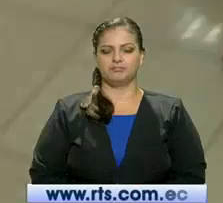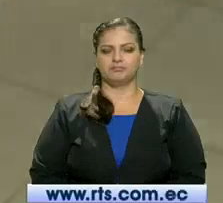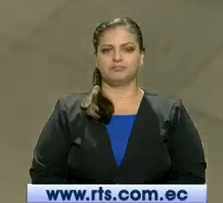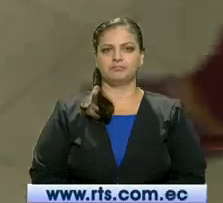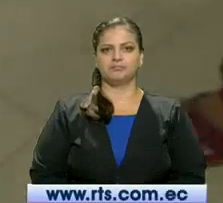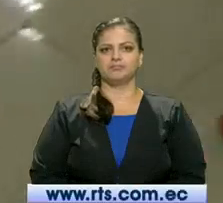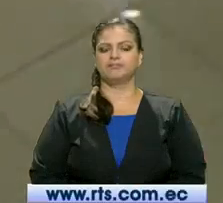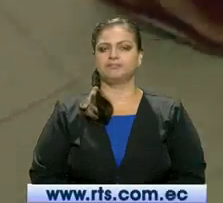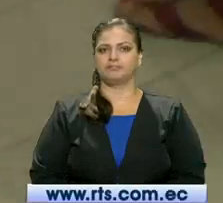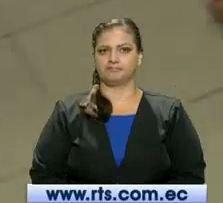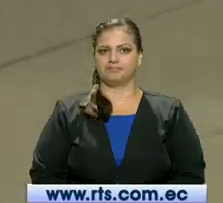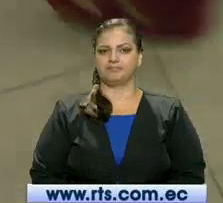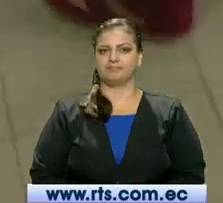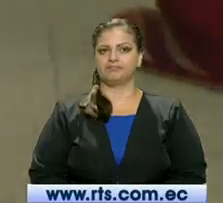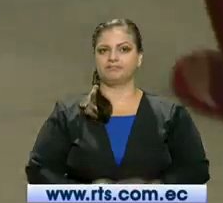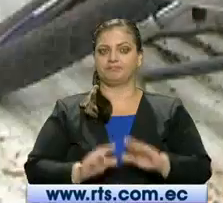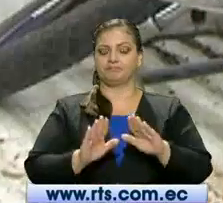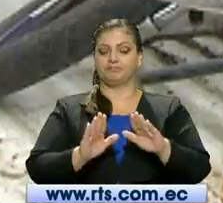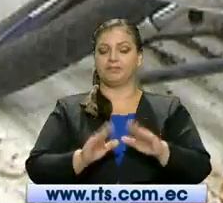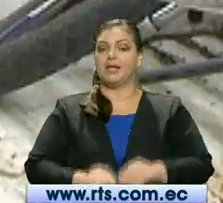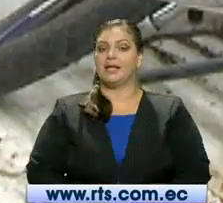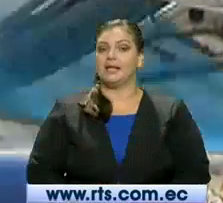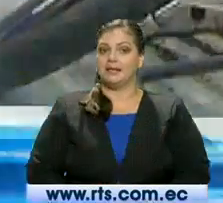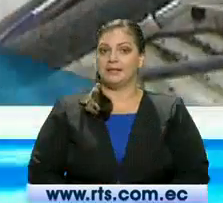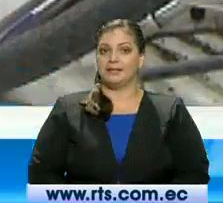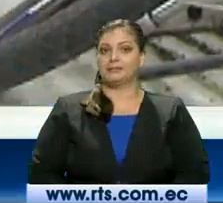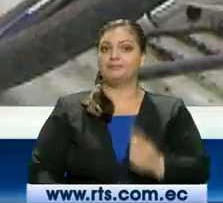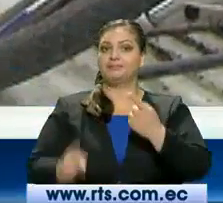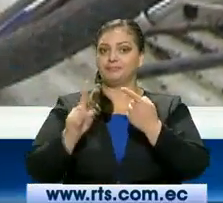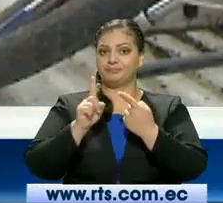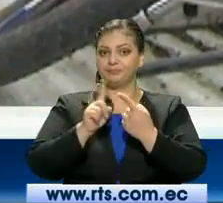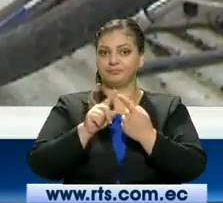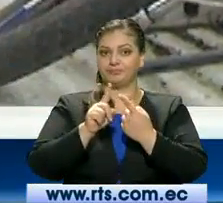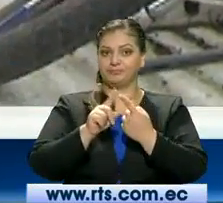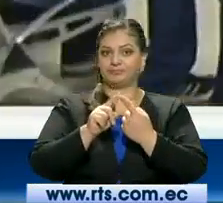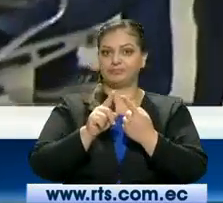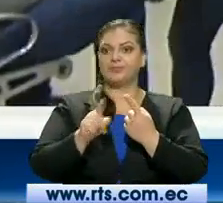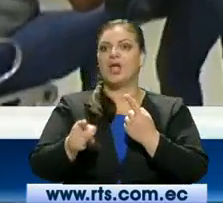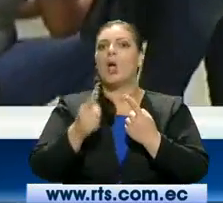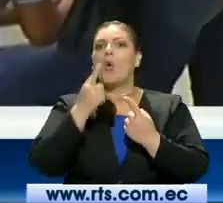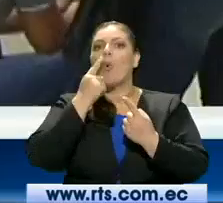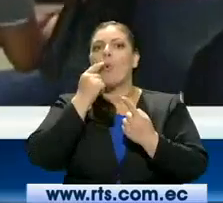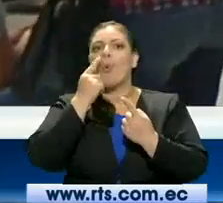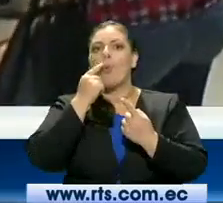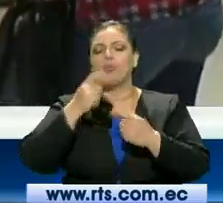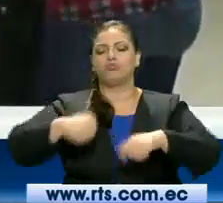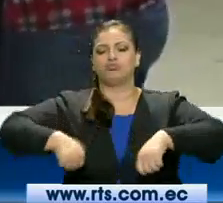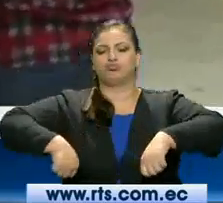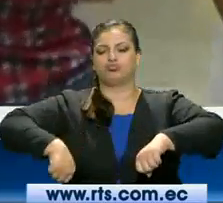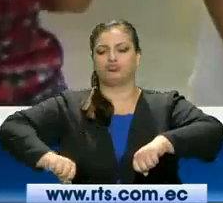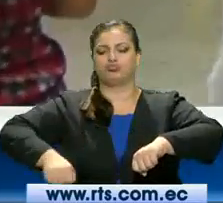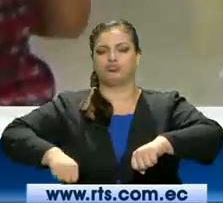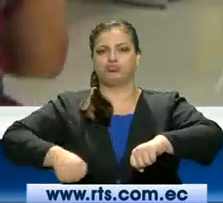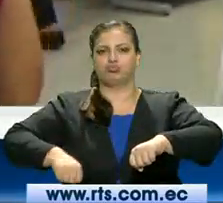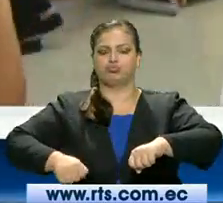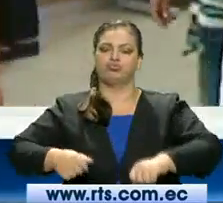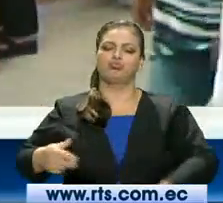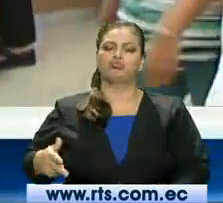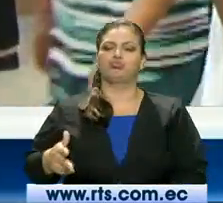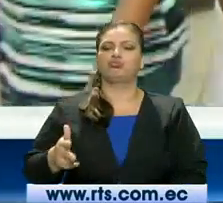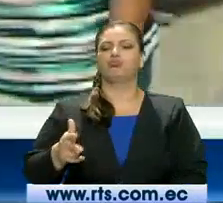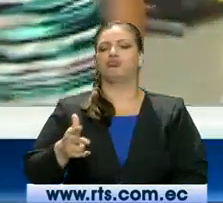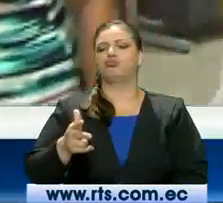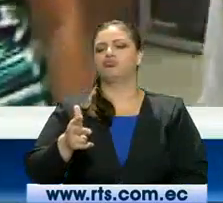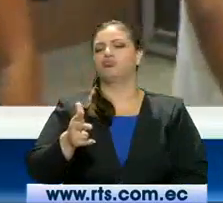Lo llevaron al hospital de flagrancia junto a su motocicleta. Minutos antes lo habían aprehendido durante un operativo de rutina en la avenida principal